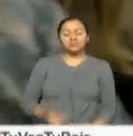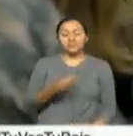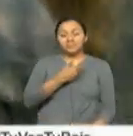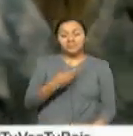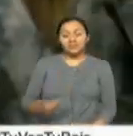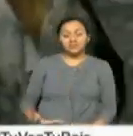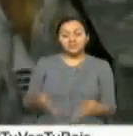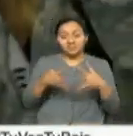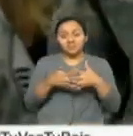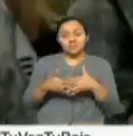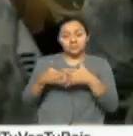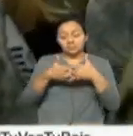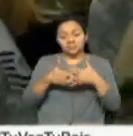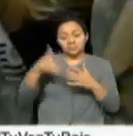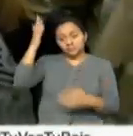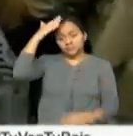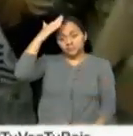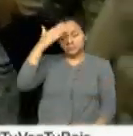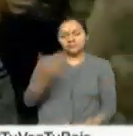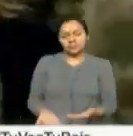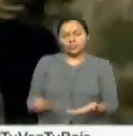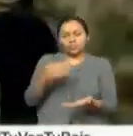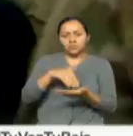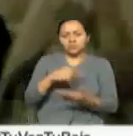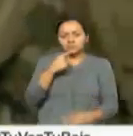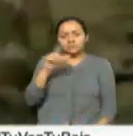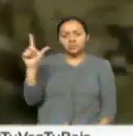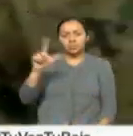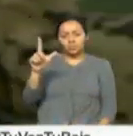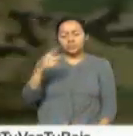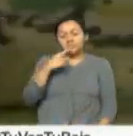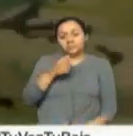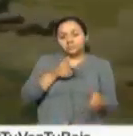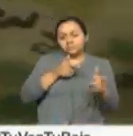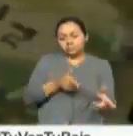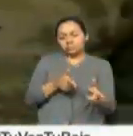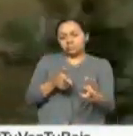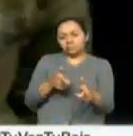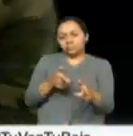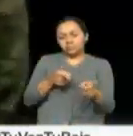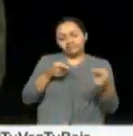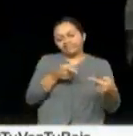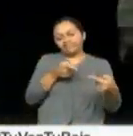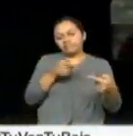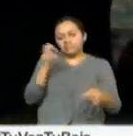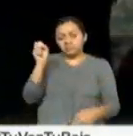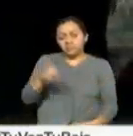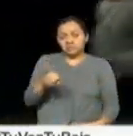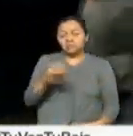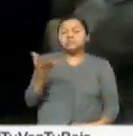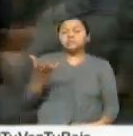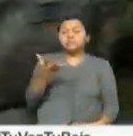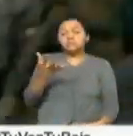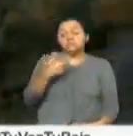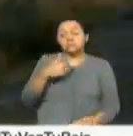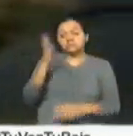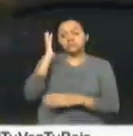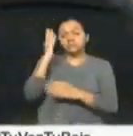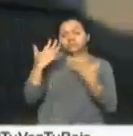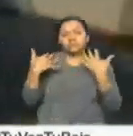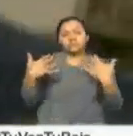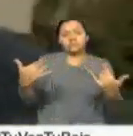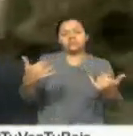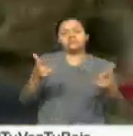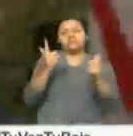Estados Unidos, Donald Trump, volvió a prometer el lunes una victoria militar sobre el terrorismo en un discurso dirigido a las Fuerzas Armadas